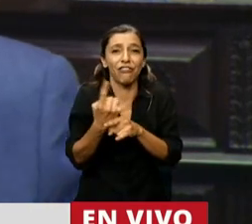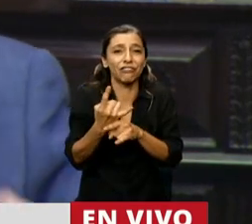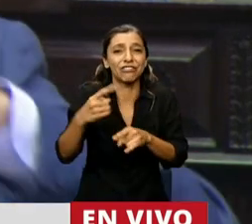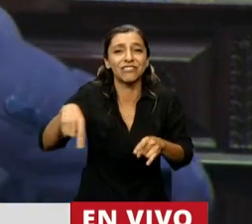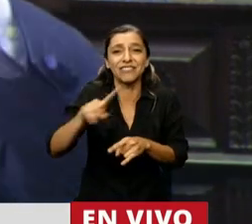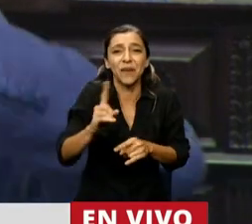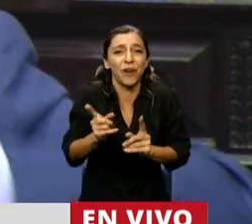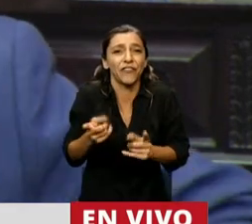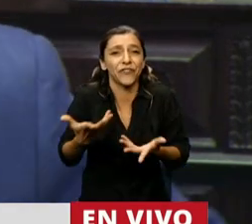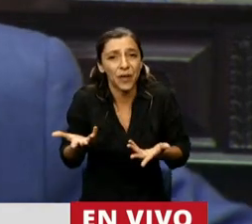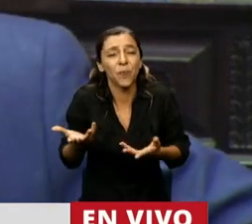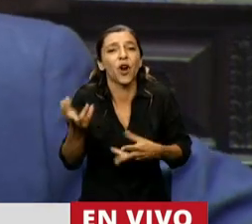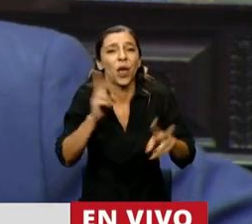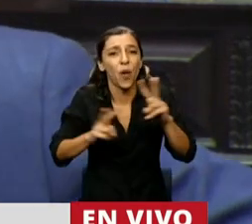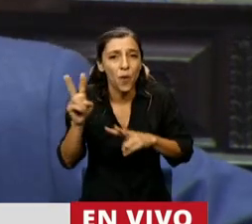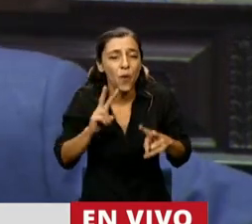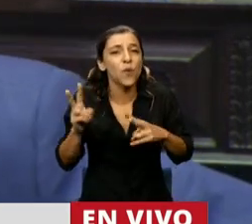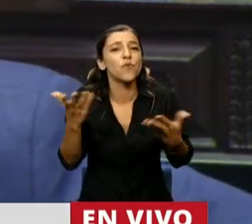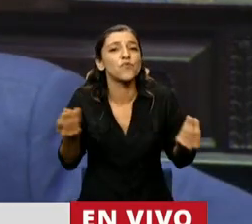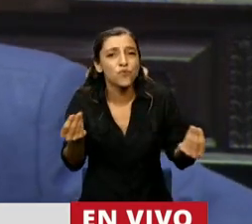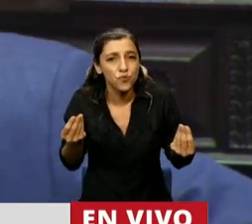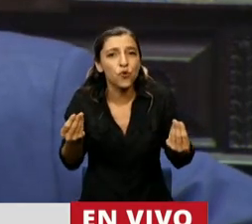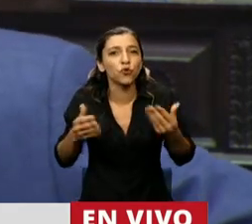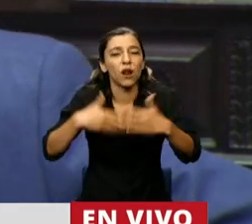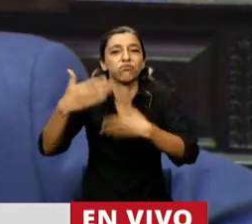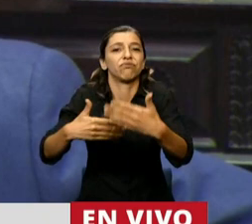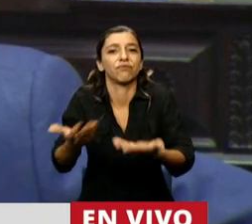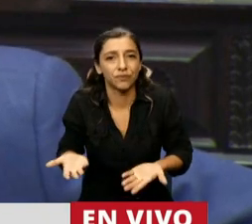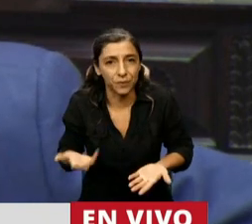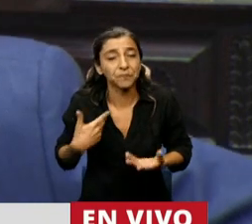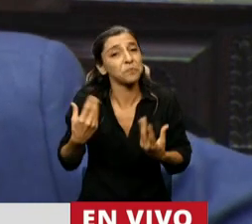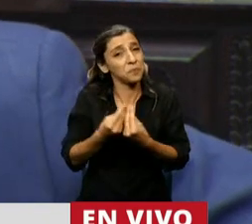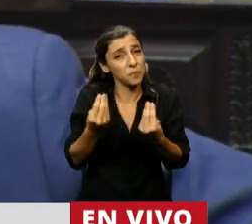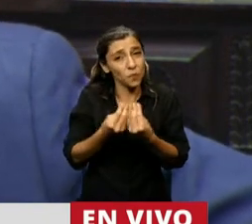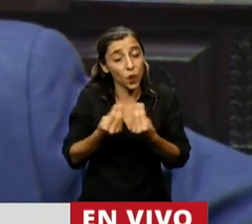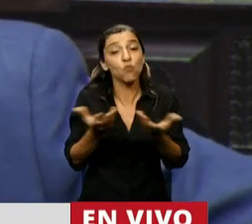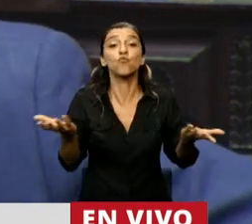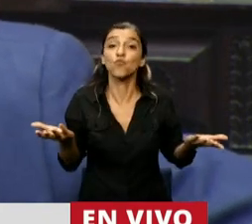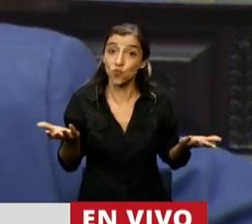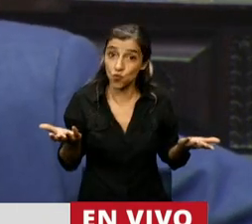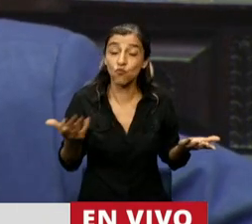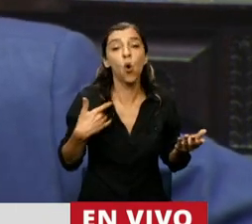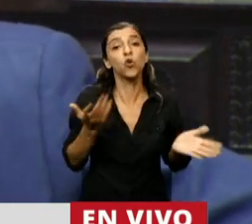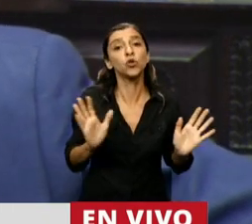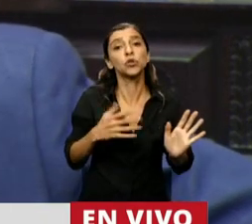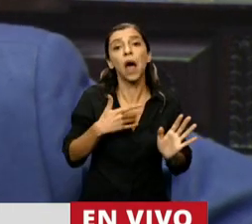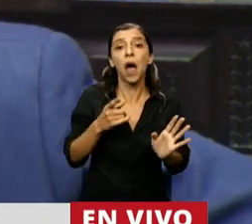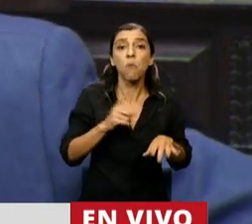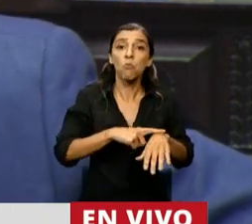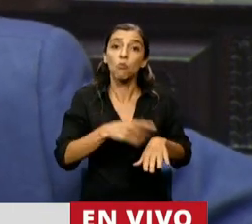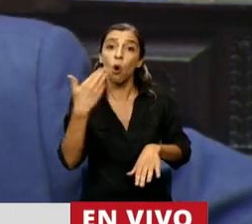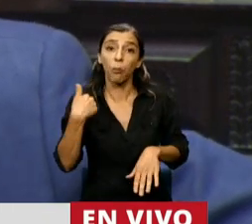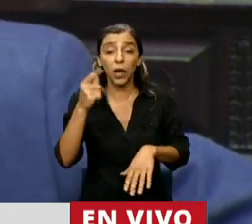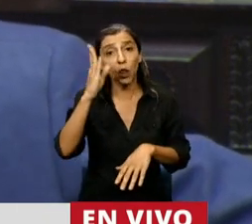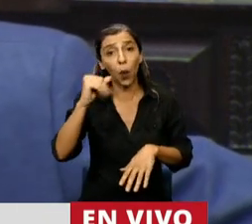por qué porque muchos de ellos se encontraron con cuatro millones de dólares en sus cajas de seguridad sin saber de dónde provenían